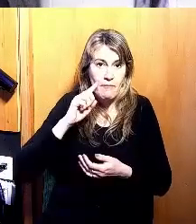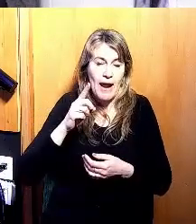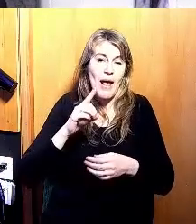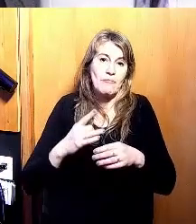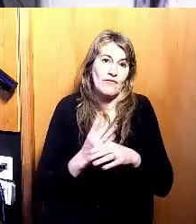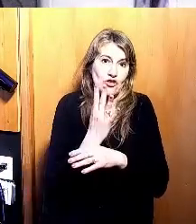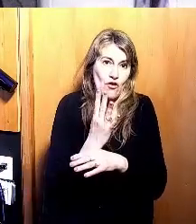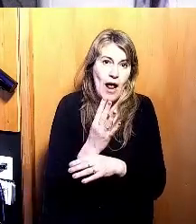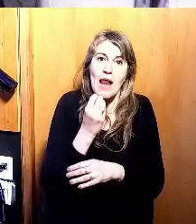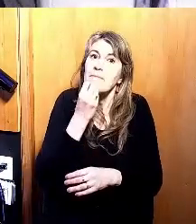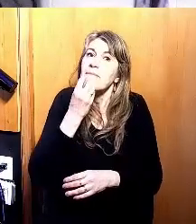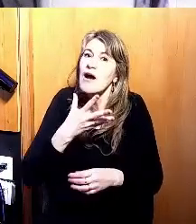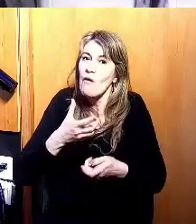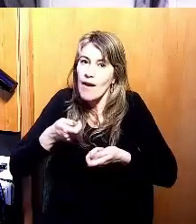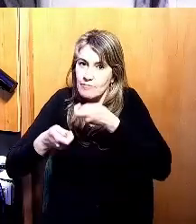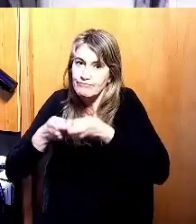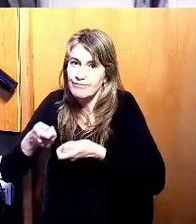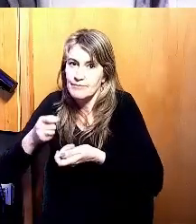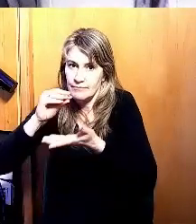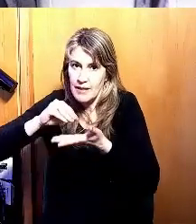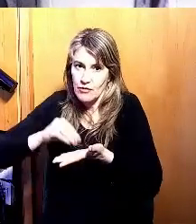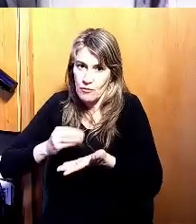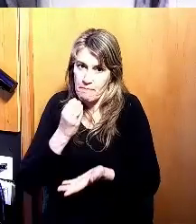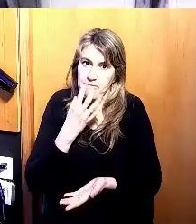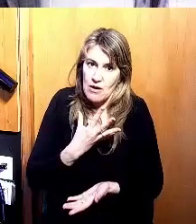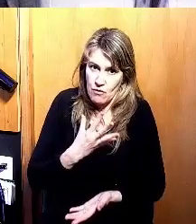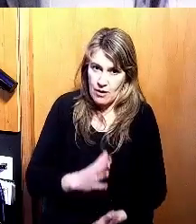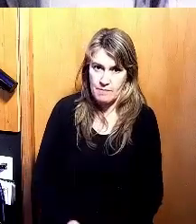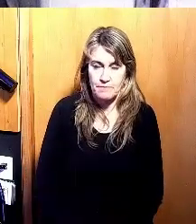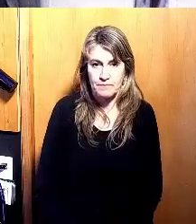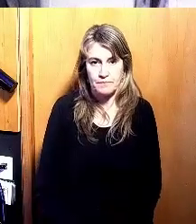para mejorarlas. Paso a la siguiente.